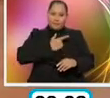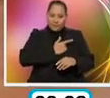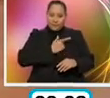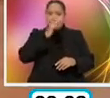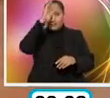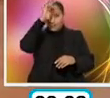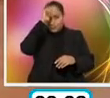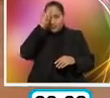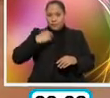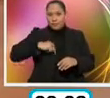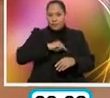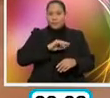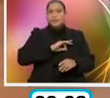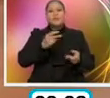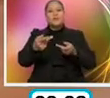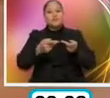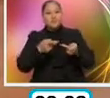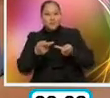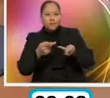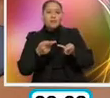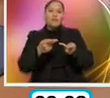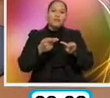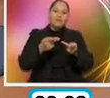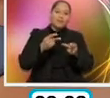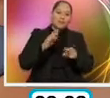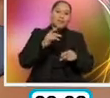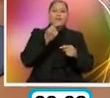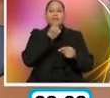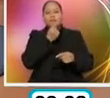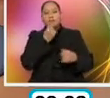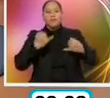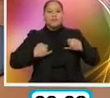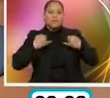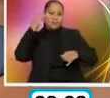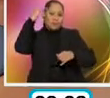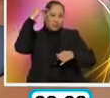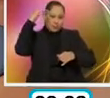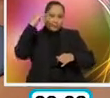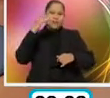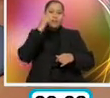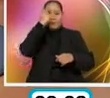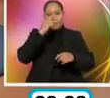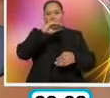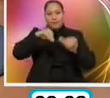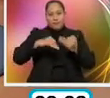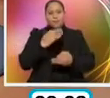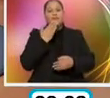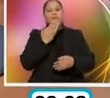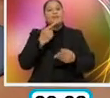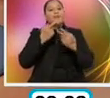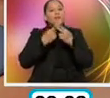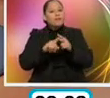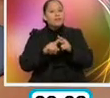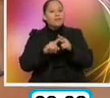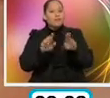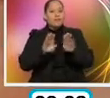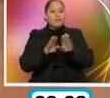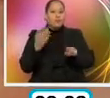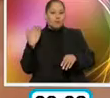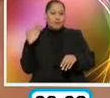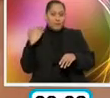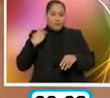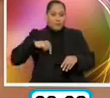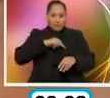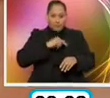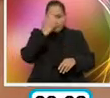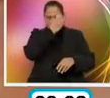Acuérdense, lo podemos practicar entre más chicos, personas más grandes. Es algo para todos. Vamos a empezar con lo inicial. Anteriormente